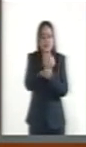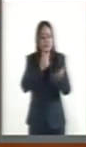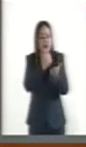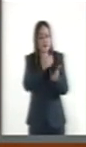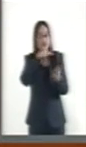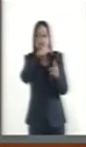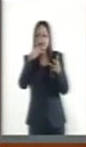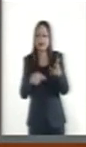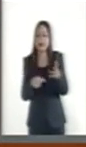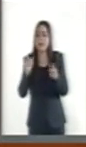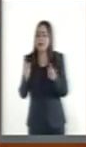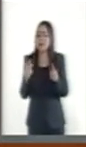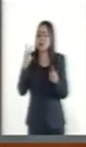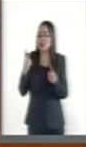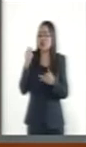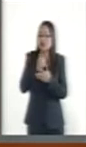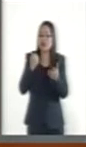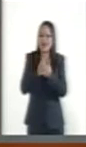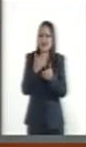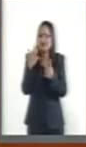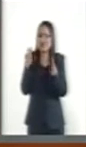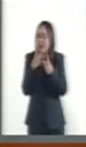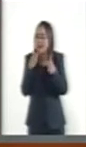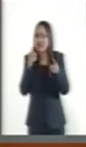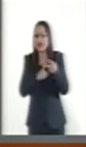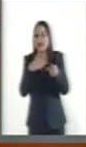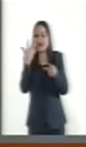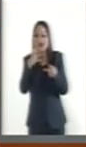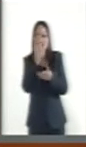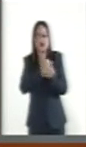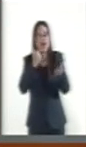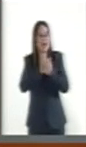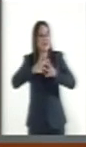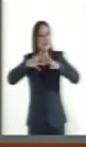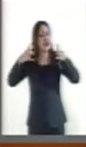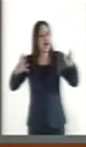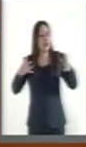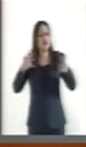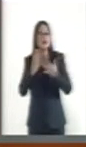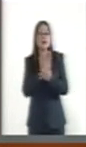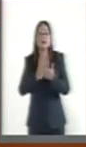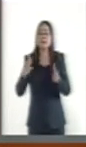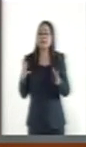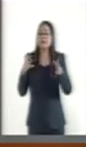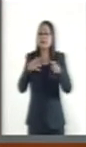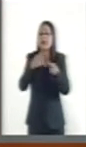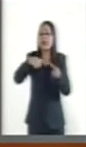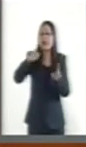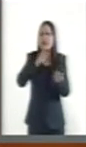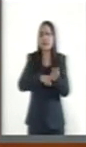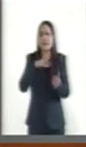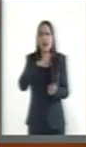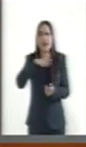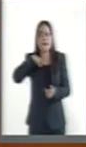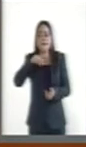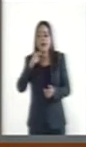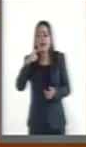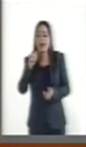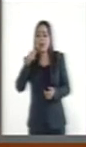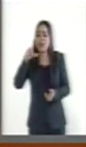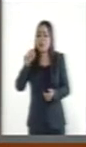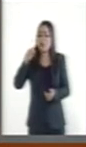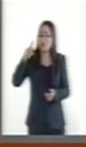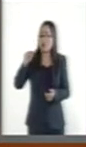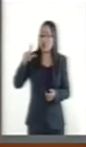metropolitanas, 22 ciudades medias y 10 ciudades grandes, además de albergar una de las megalópolis